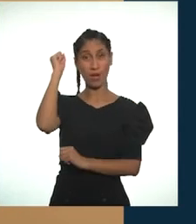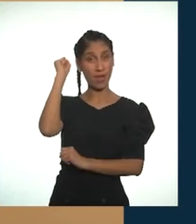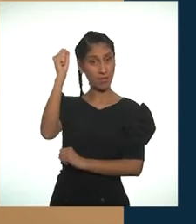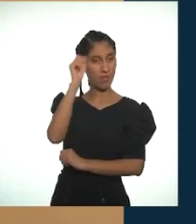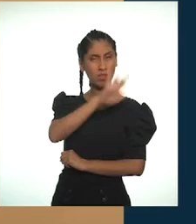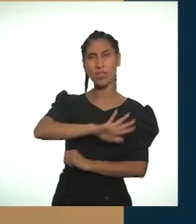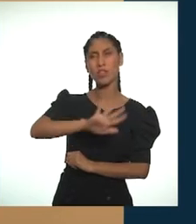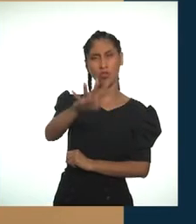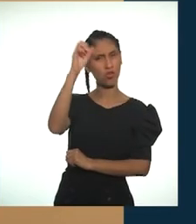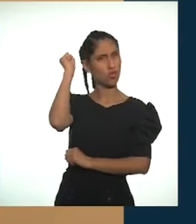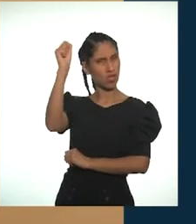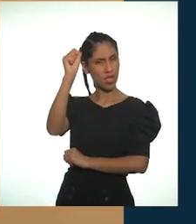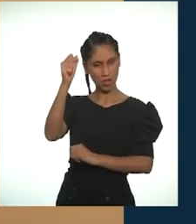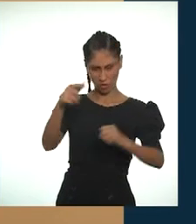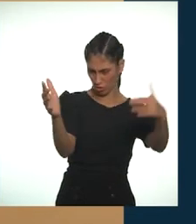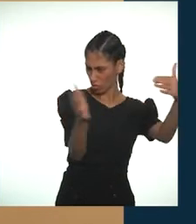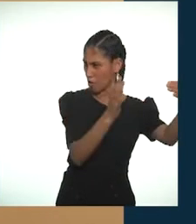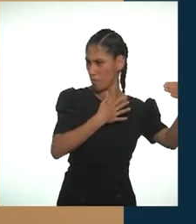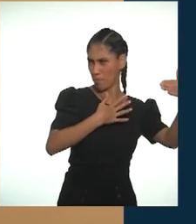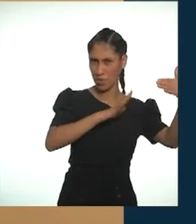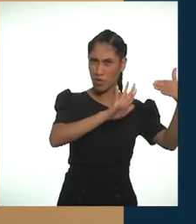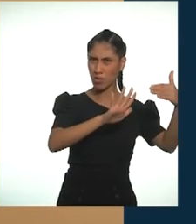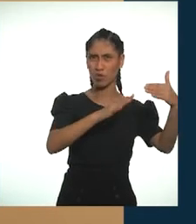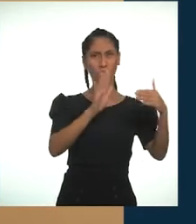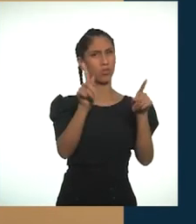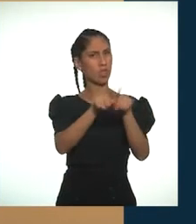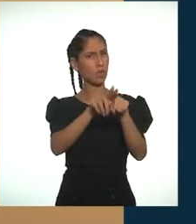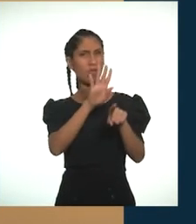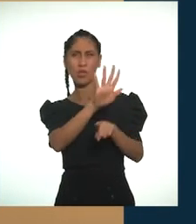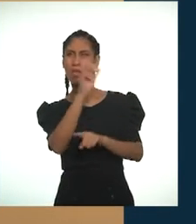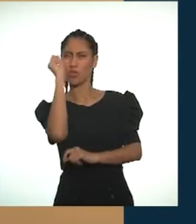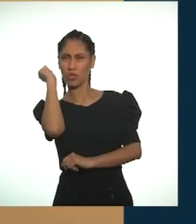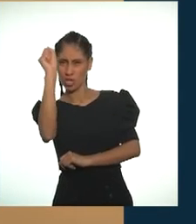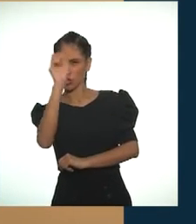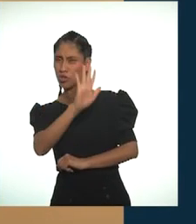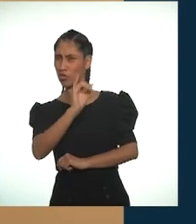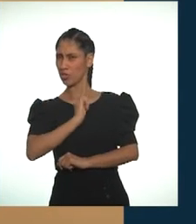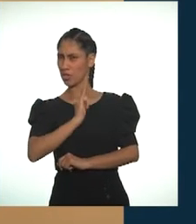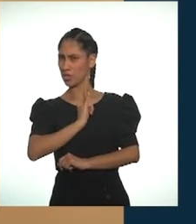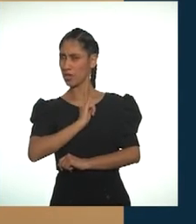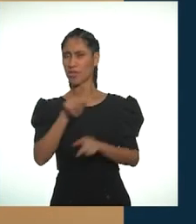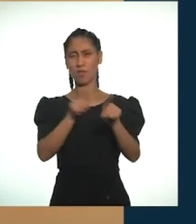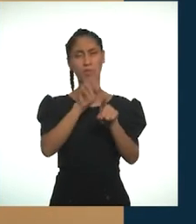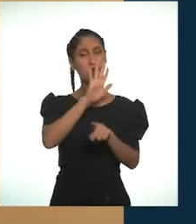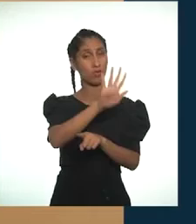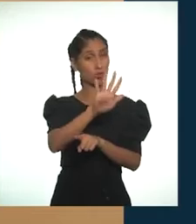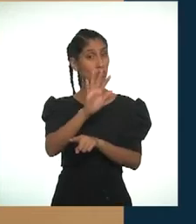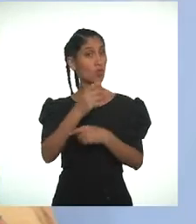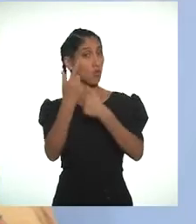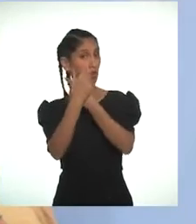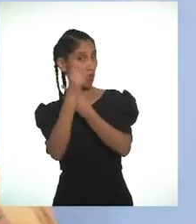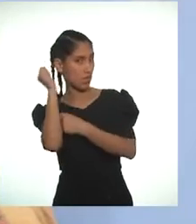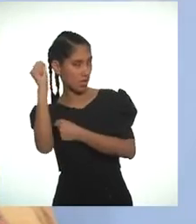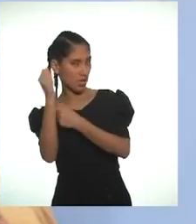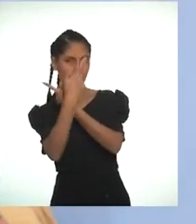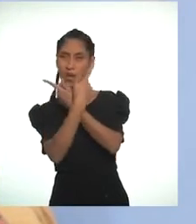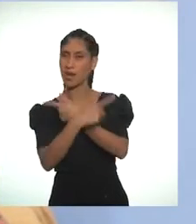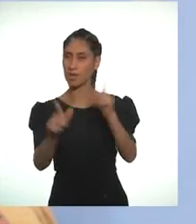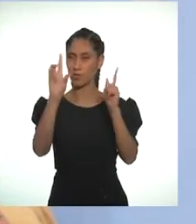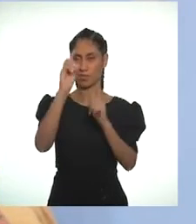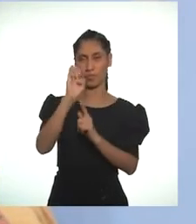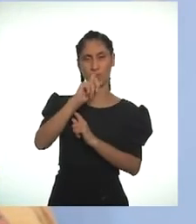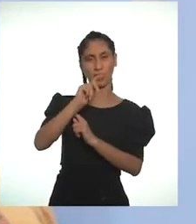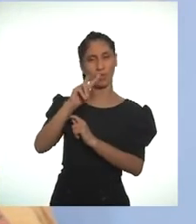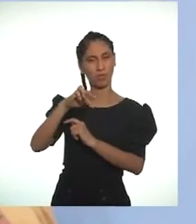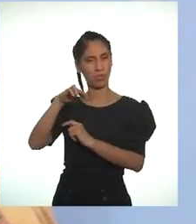sus derechos al territorio, a la identidad y a la libre determinación. Esos son los